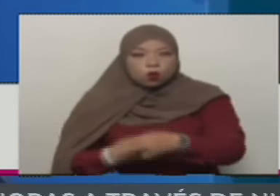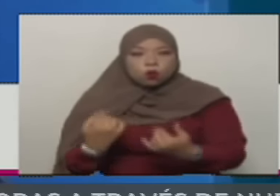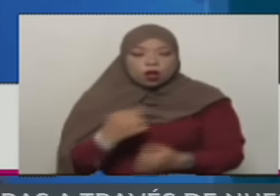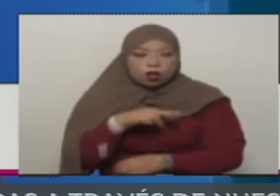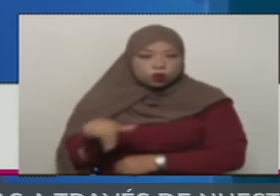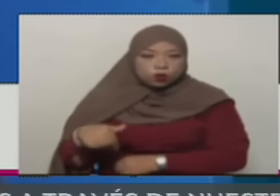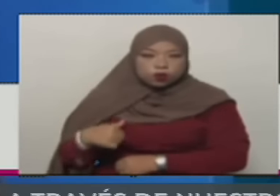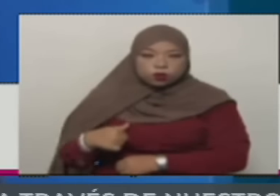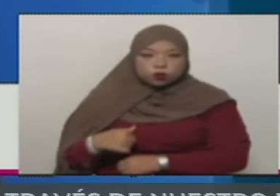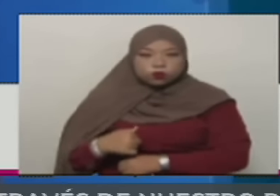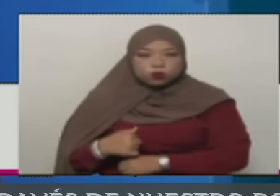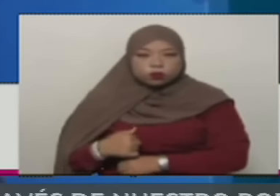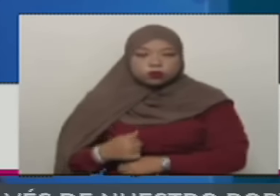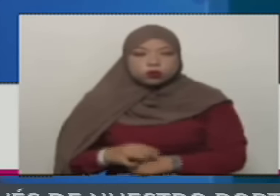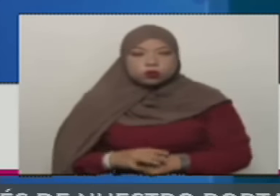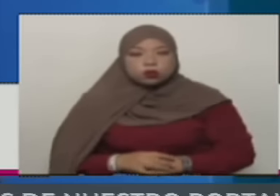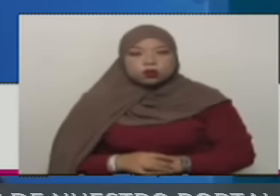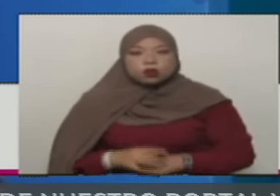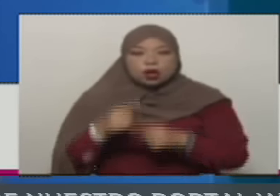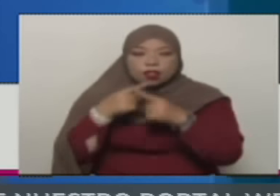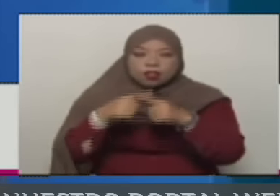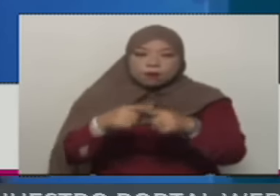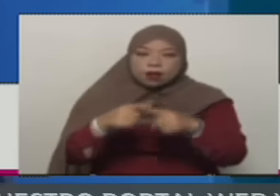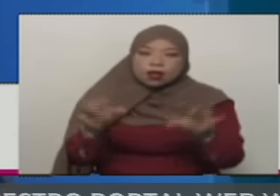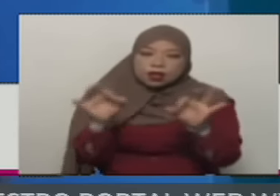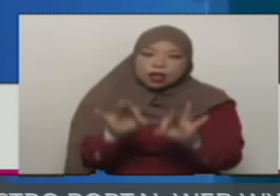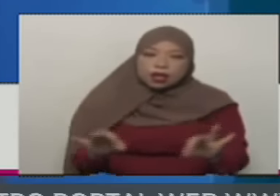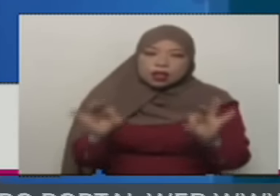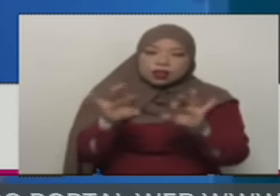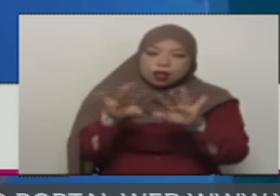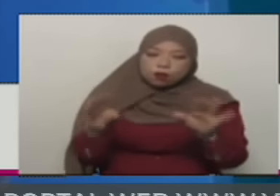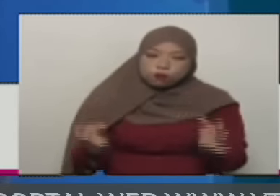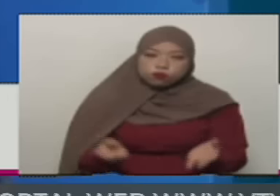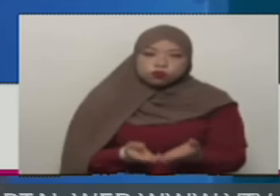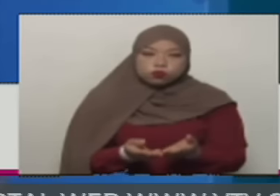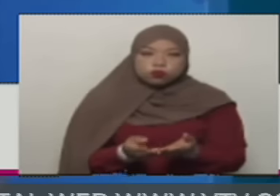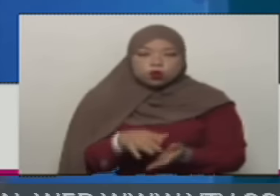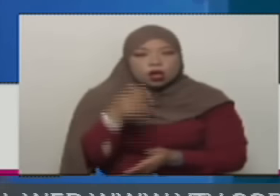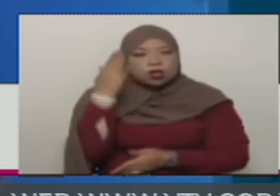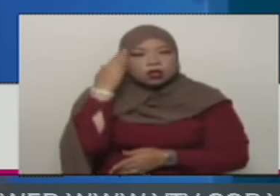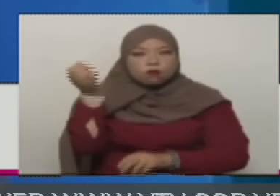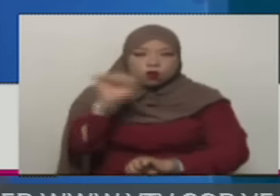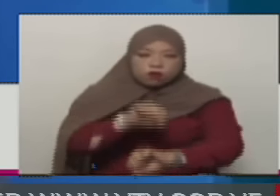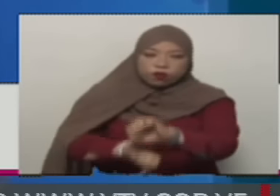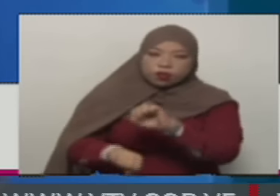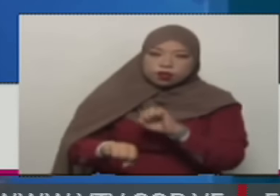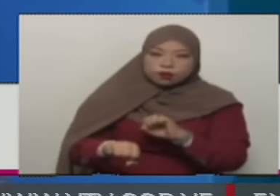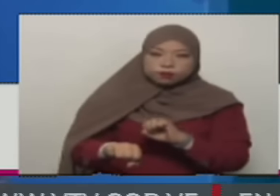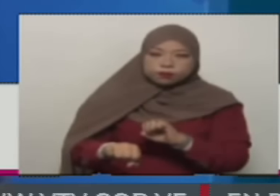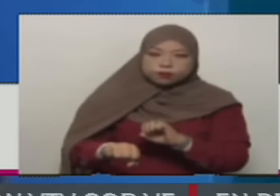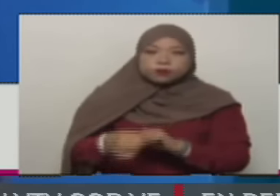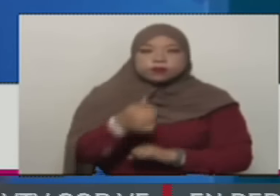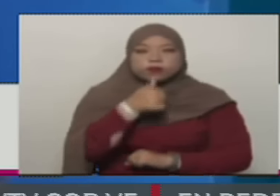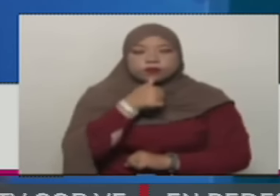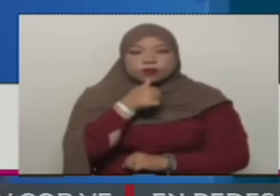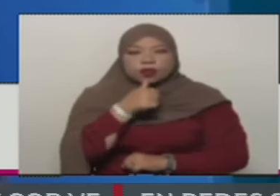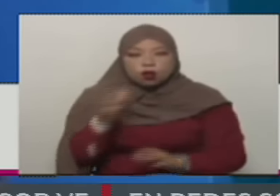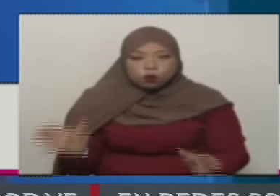nuestro. No depende de nadie en este mundo. Lo hemos sabido defender y echar para